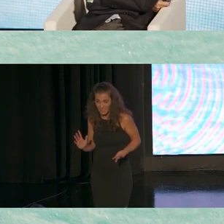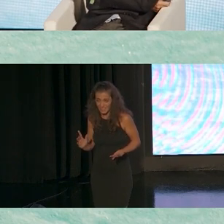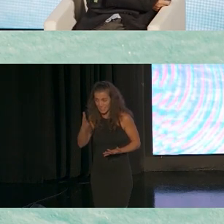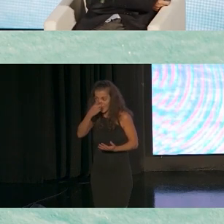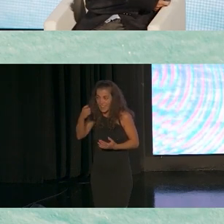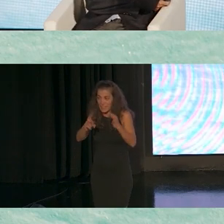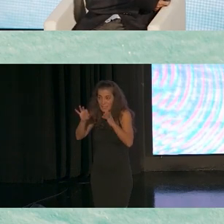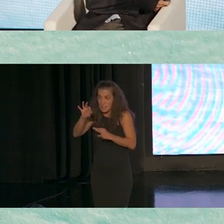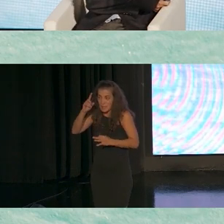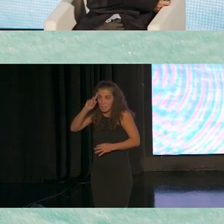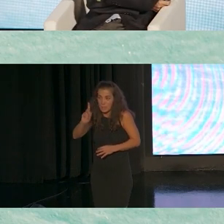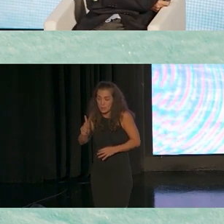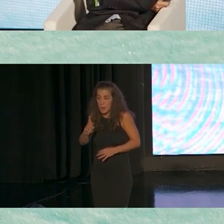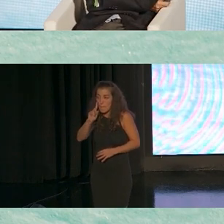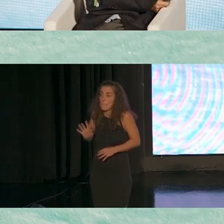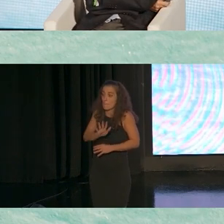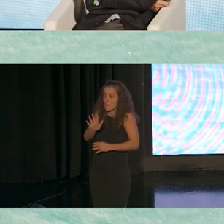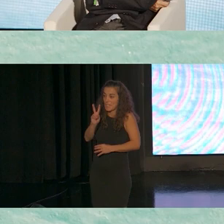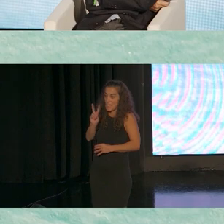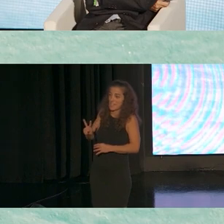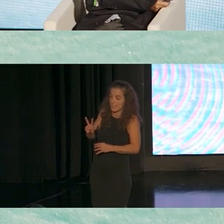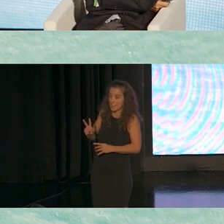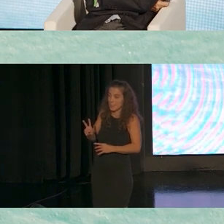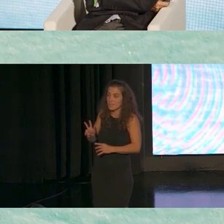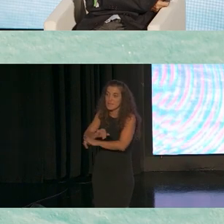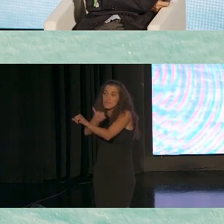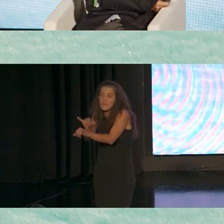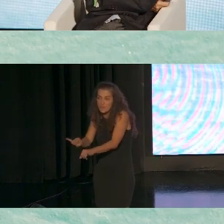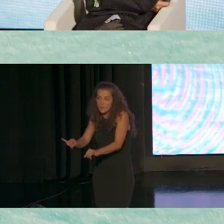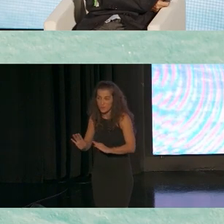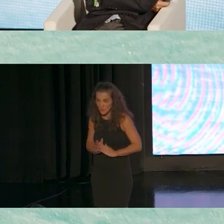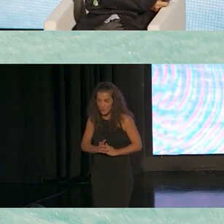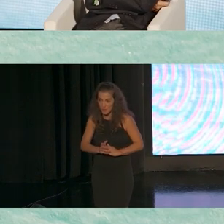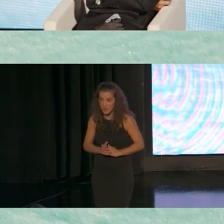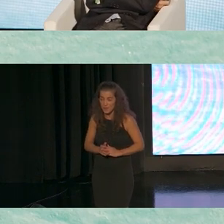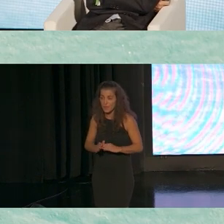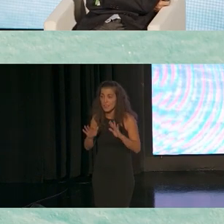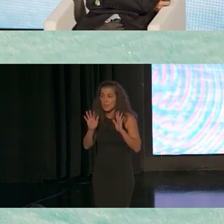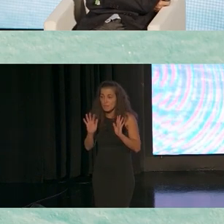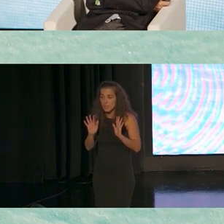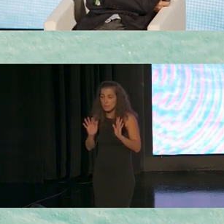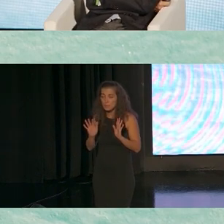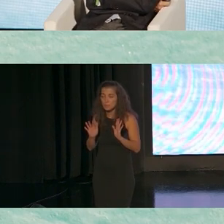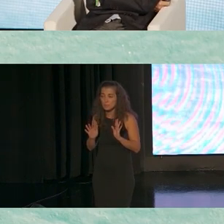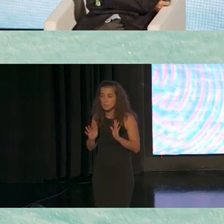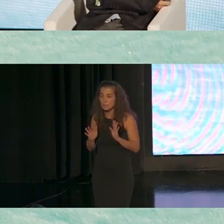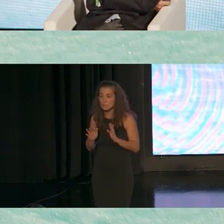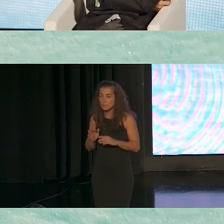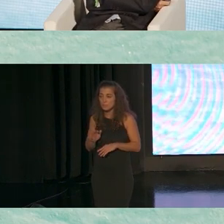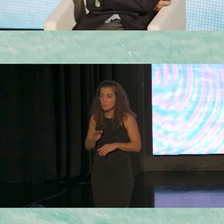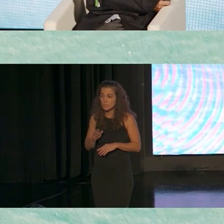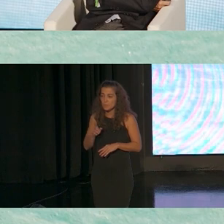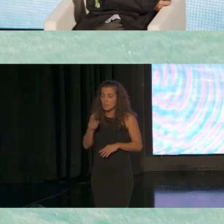sé parece que sí que es feliz y Pero por otro lado tiene una gran